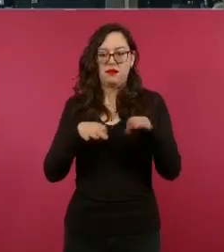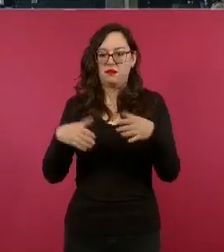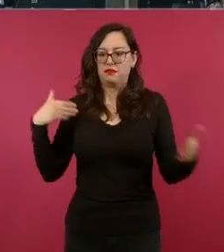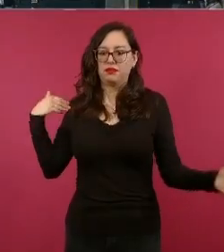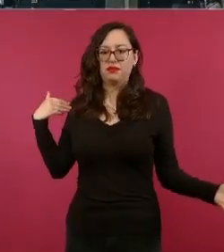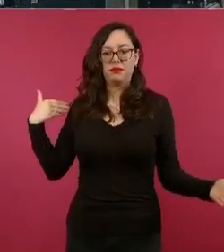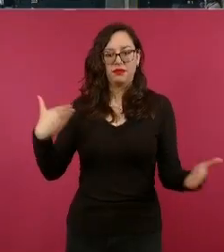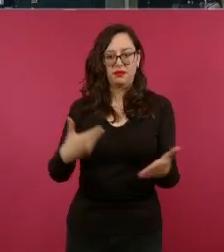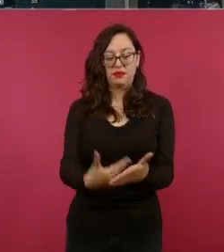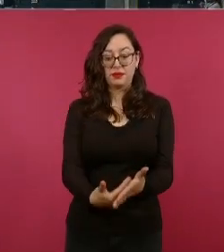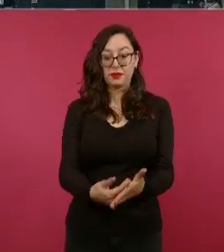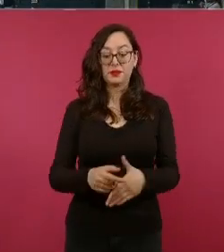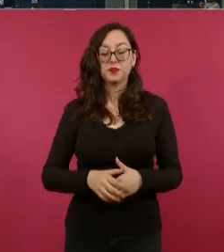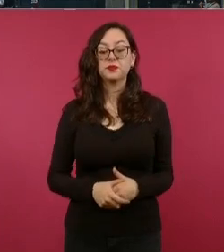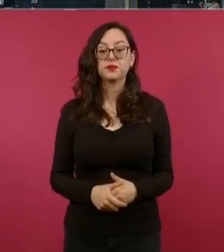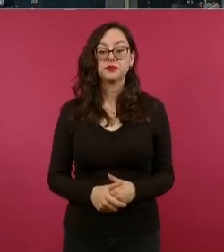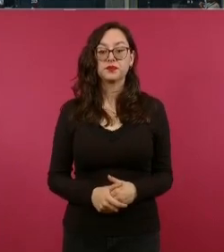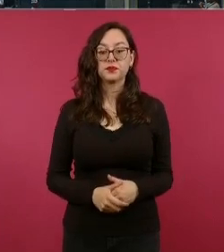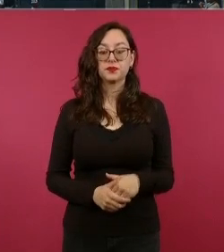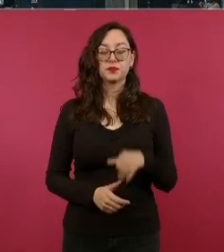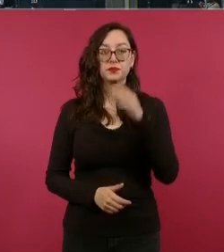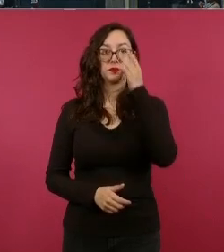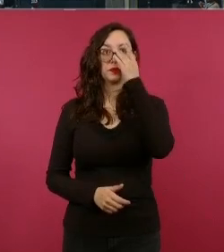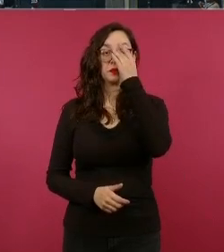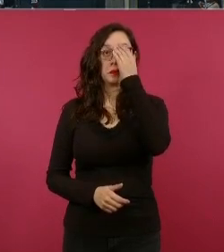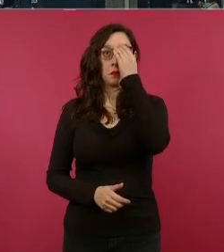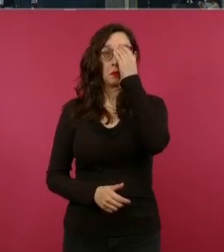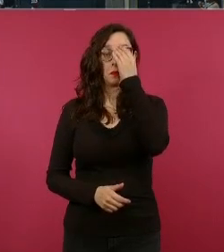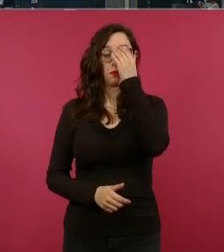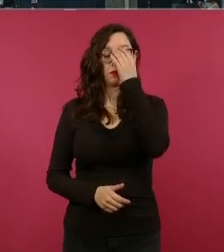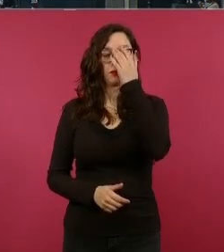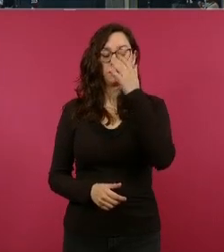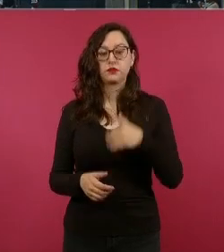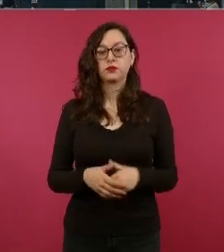Pues muy bien, una, decía yo, muy buena noticia.